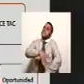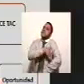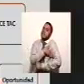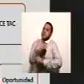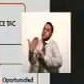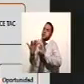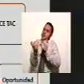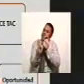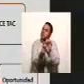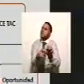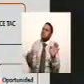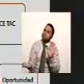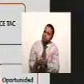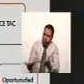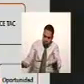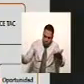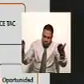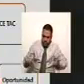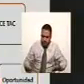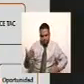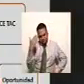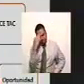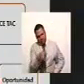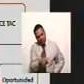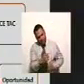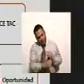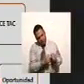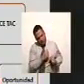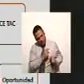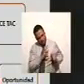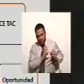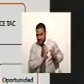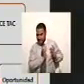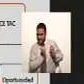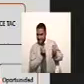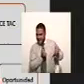¿Por qué eso nunca se entregó para identificar lo que estaba pasando?